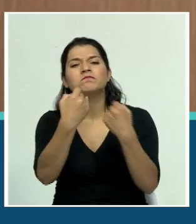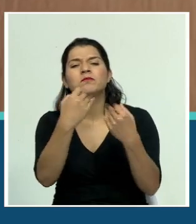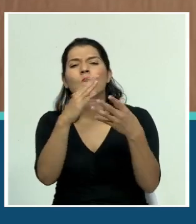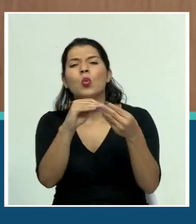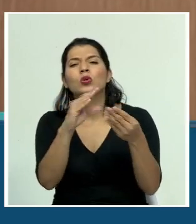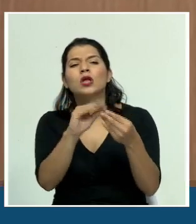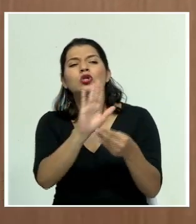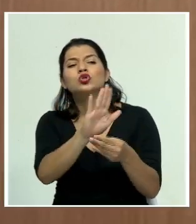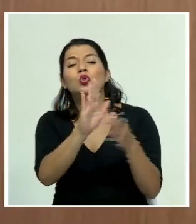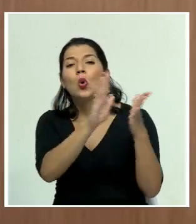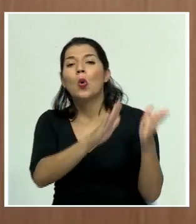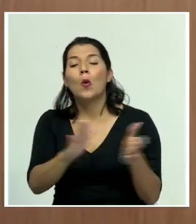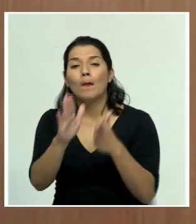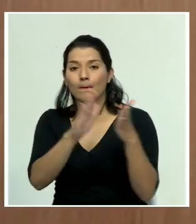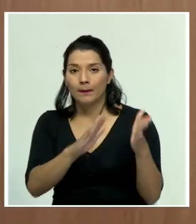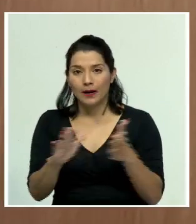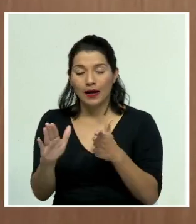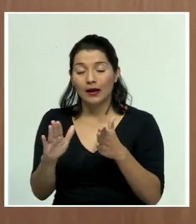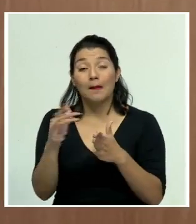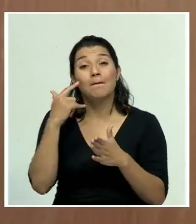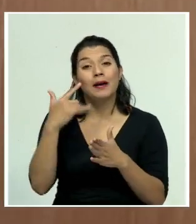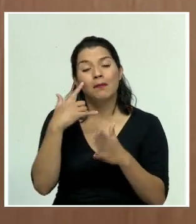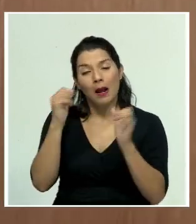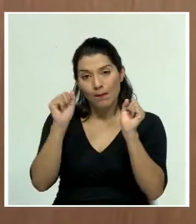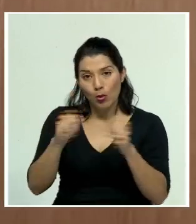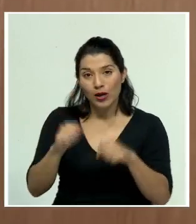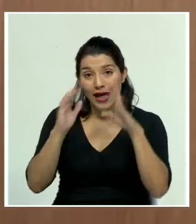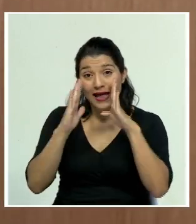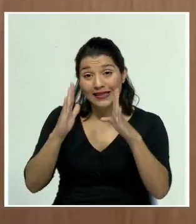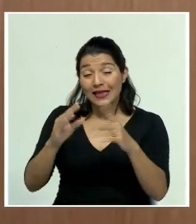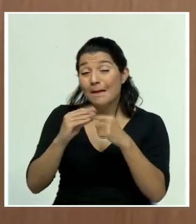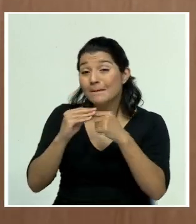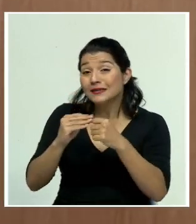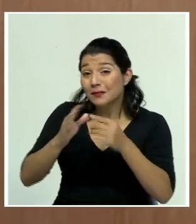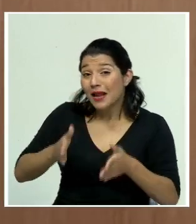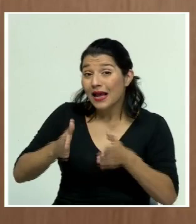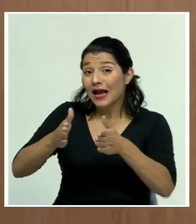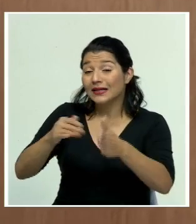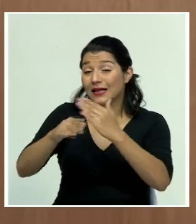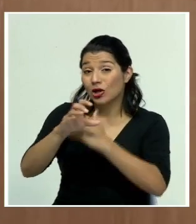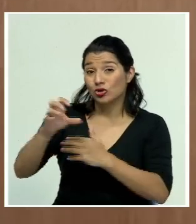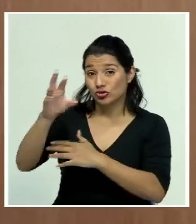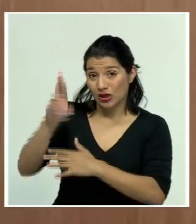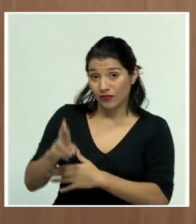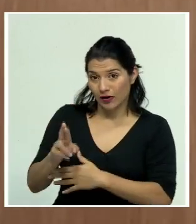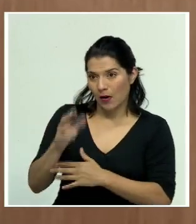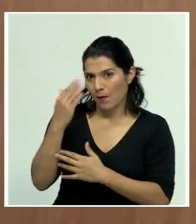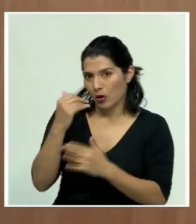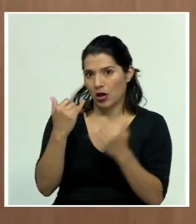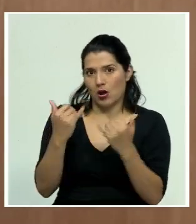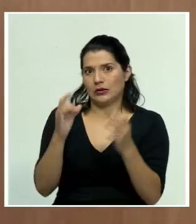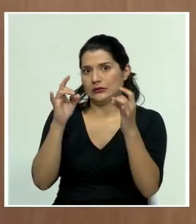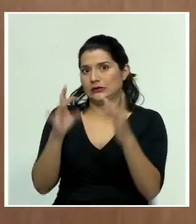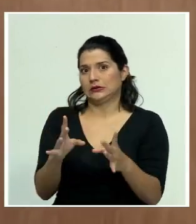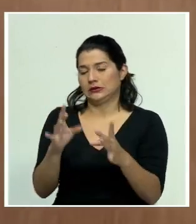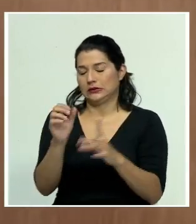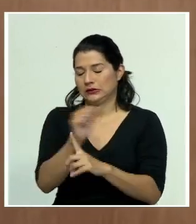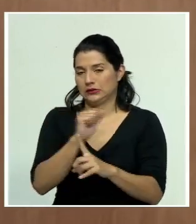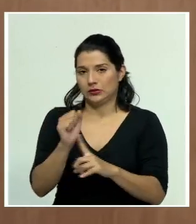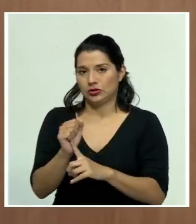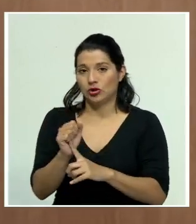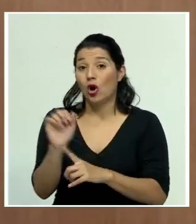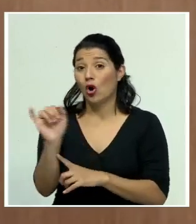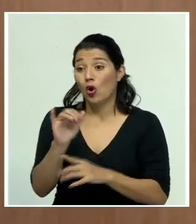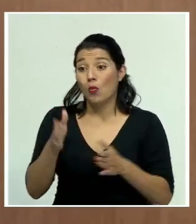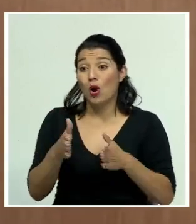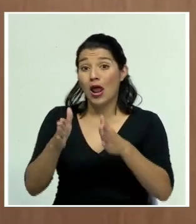plan que tiene el Poder Ejecutivo para atender las principales rutas de este país que están en pésimas condiciones, como